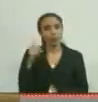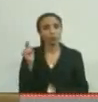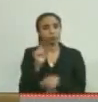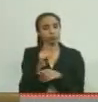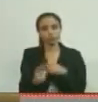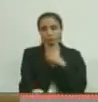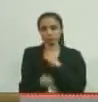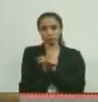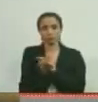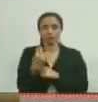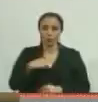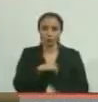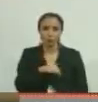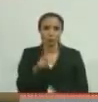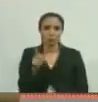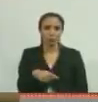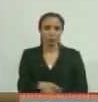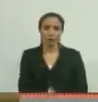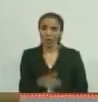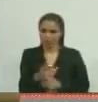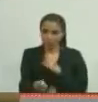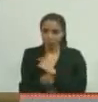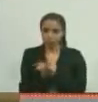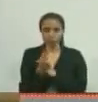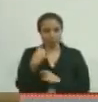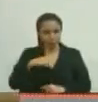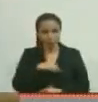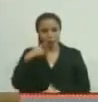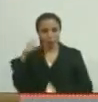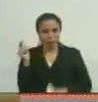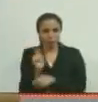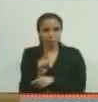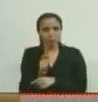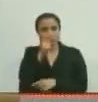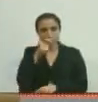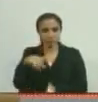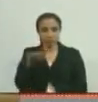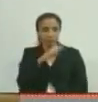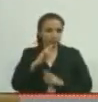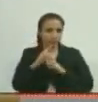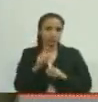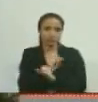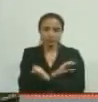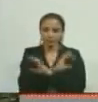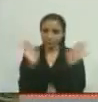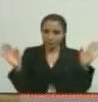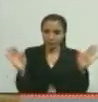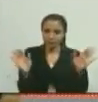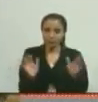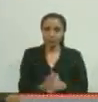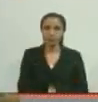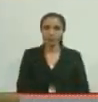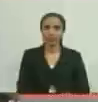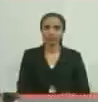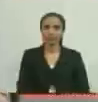que intenten invadir a Venezuela, aquí estará un pueblo para darle las respuestas que sean necesarias.